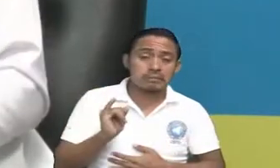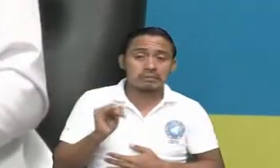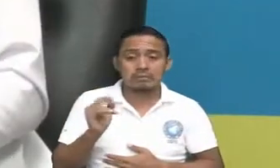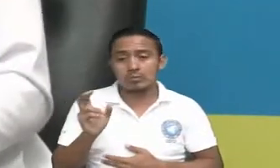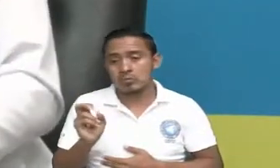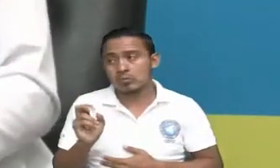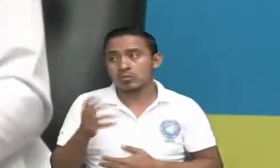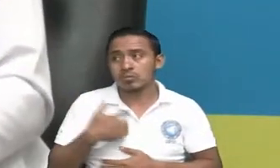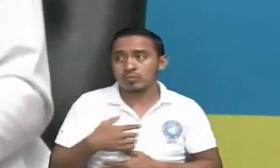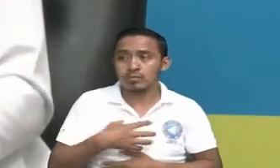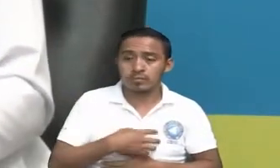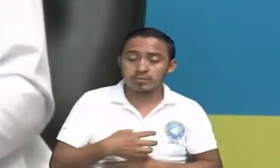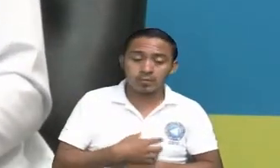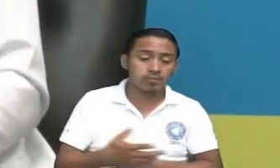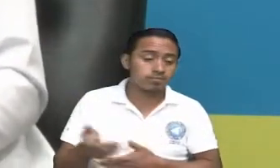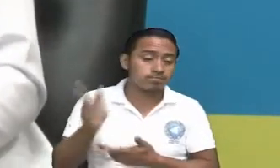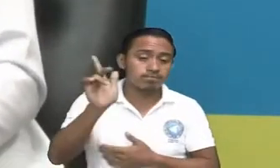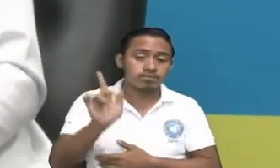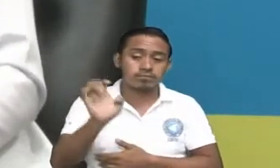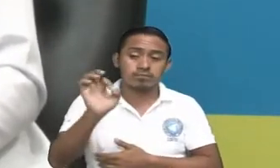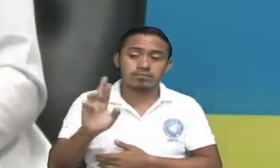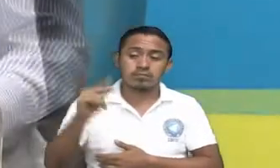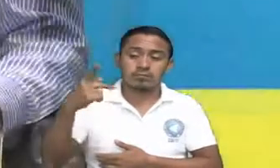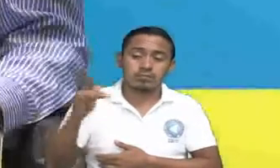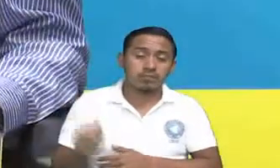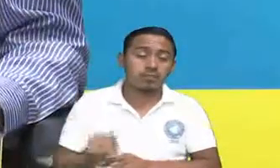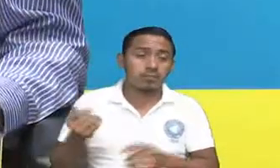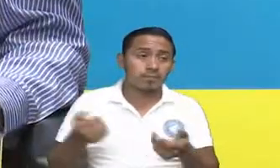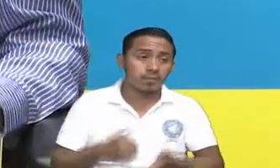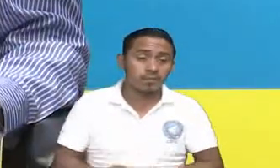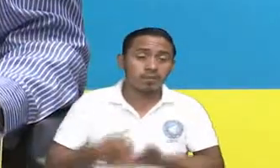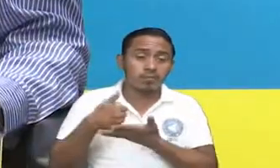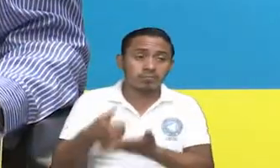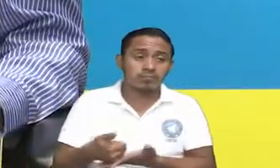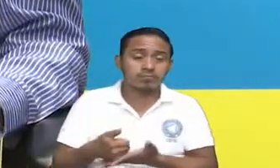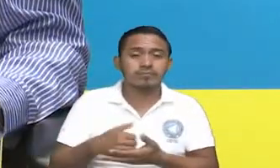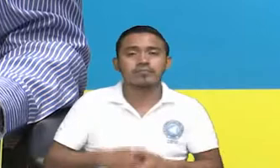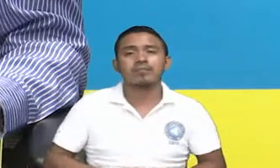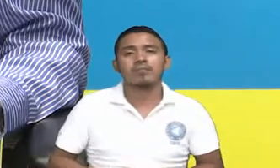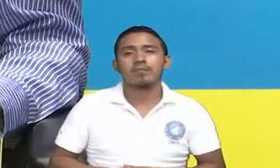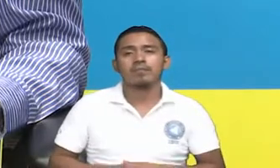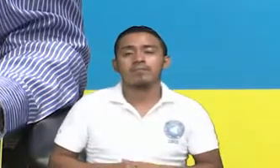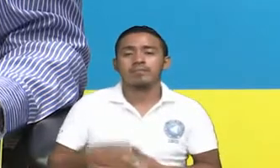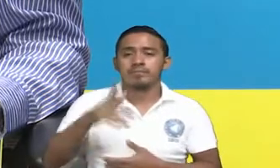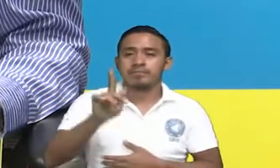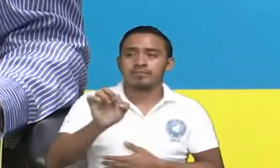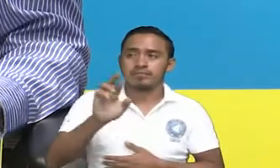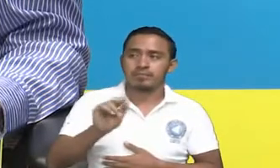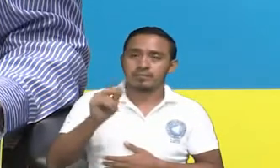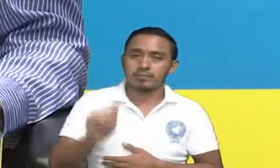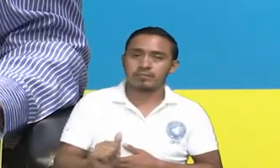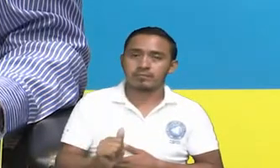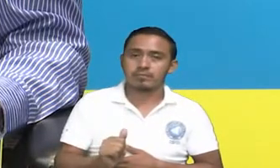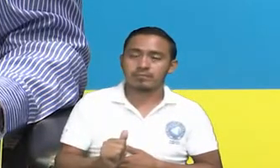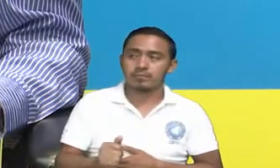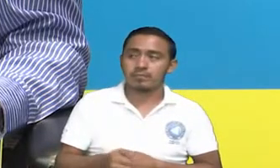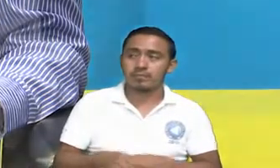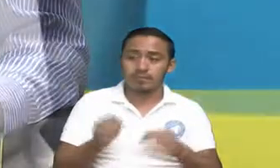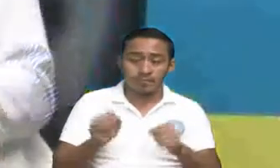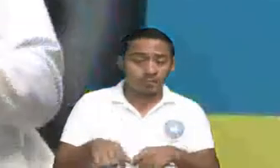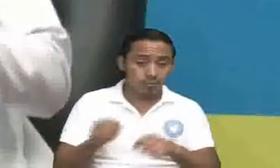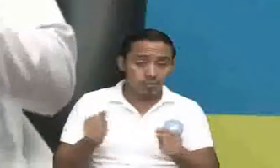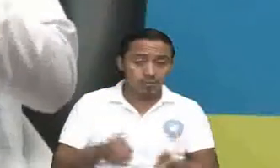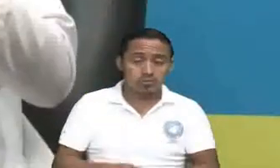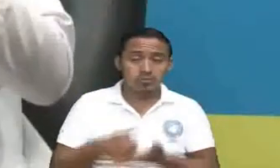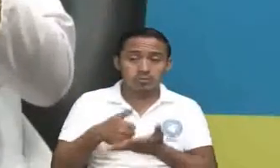la pena una terapia de pareja para restaurar la relación. Porque una terapia de pareja no necesariamente va a ser para eso,